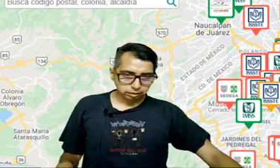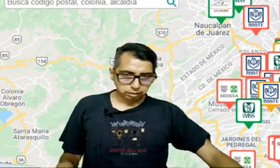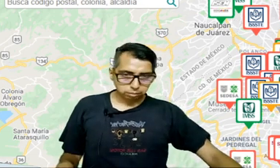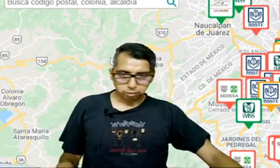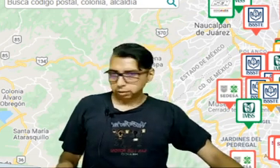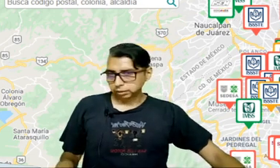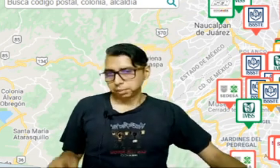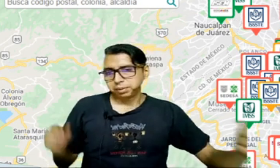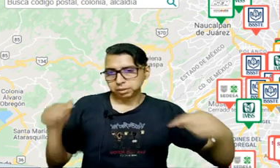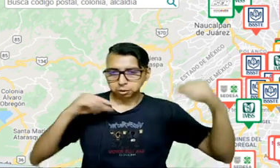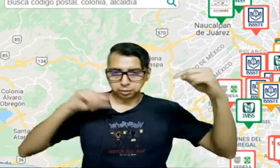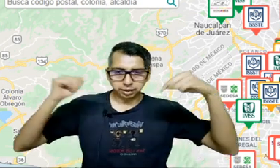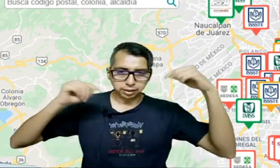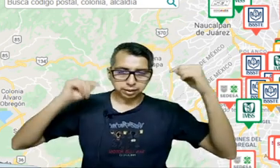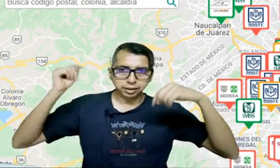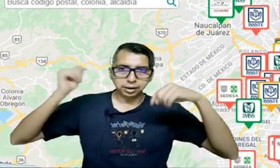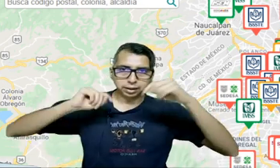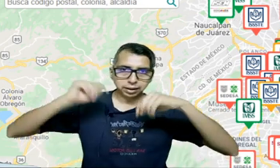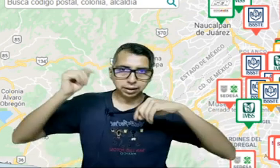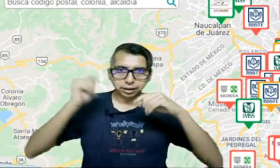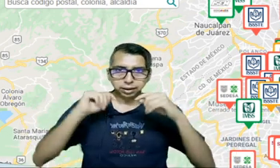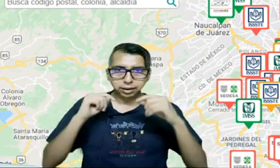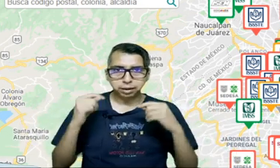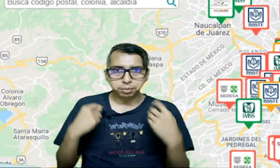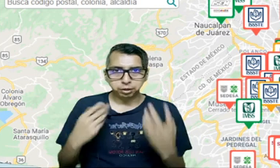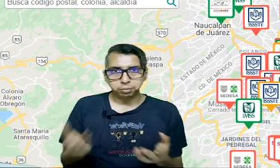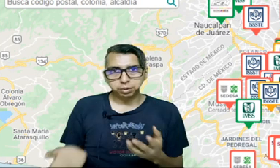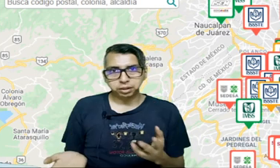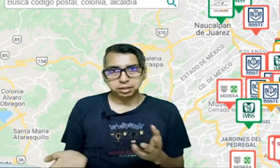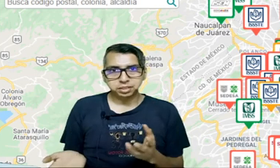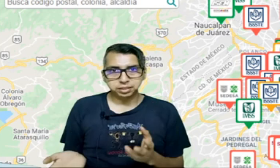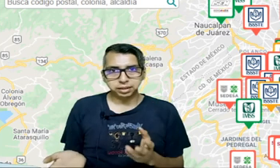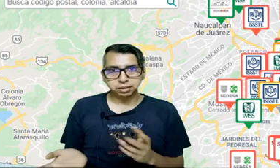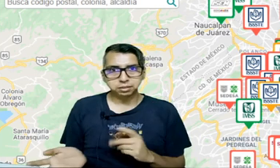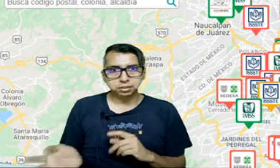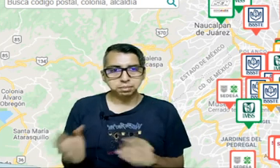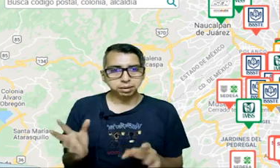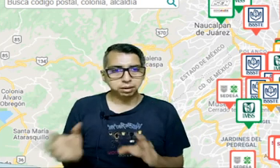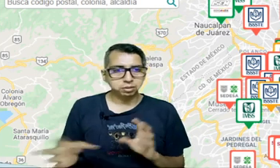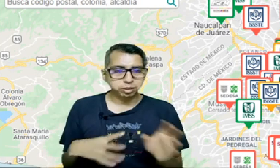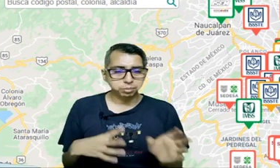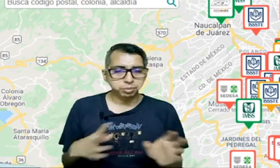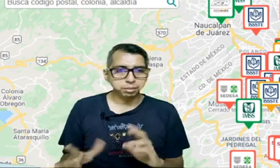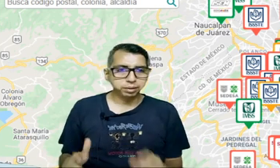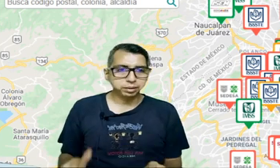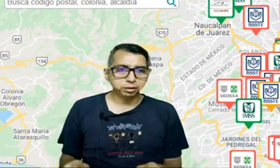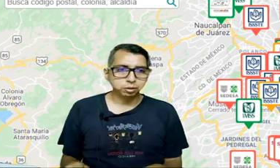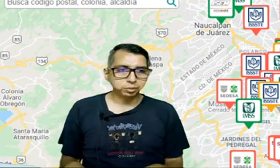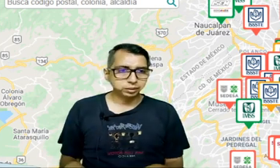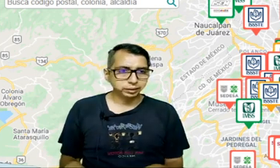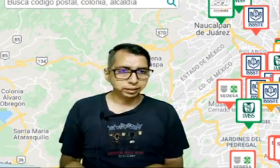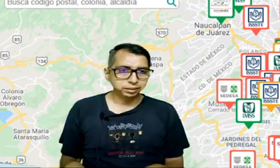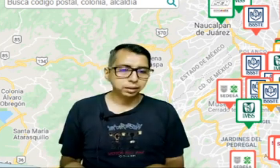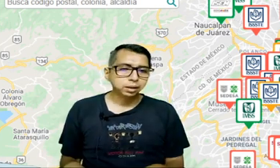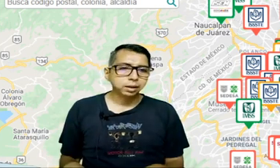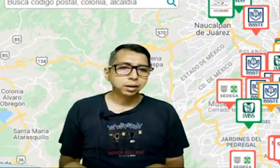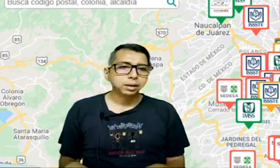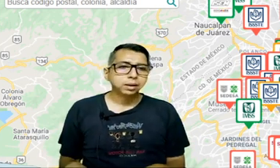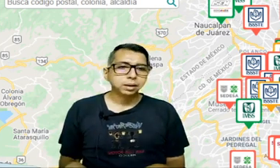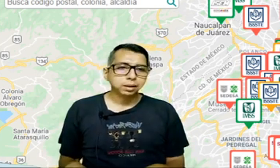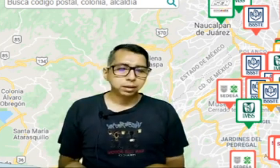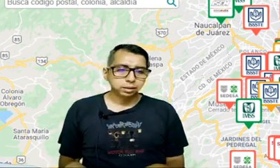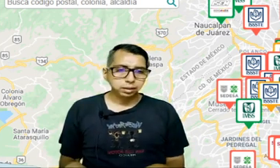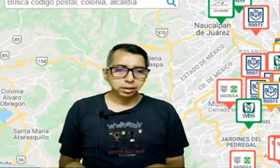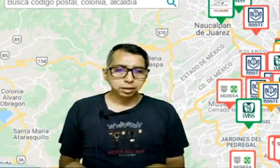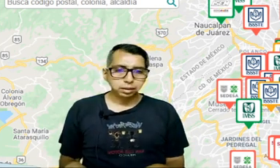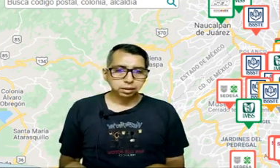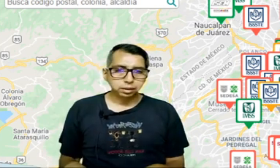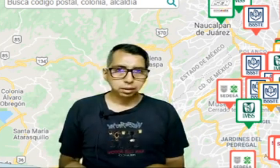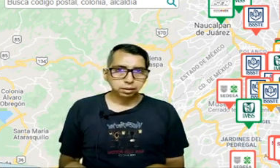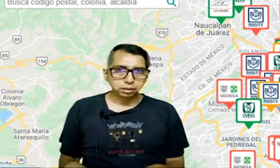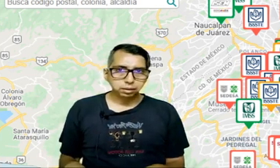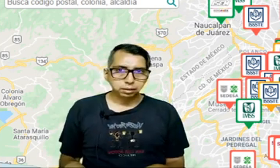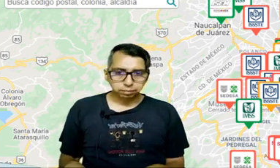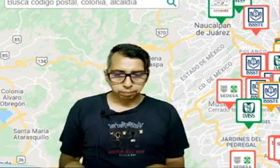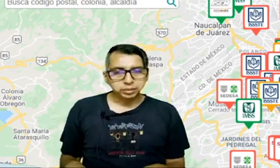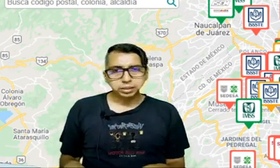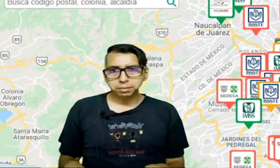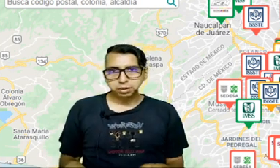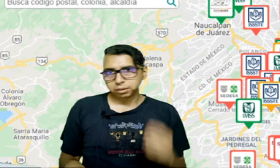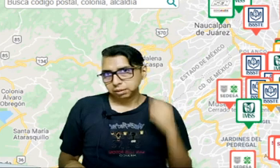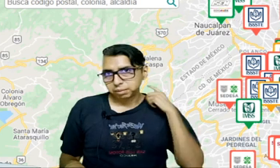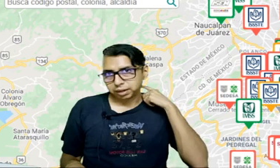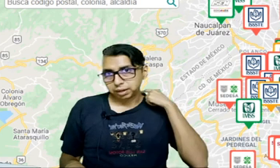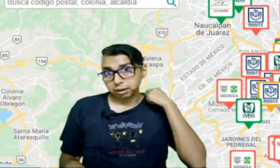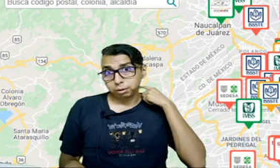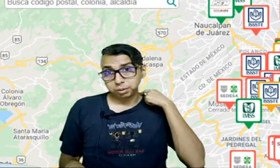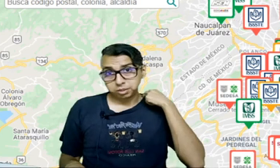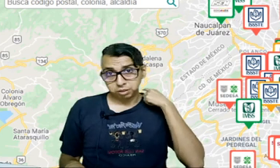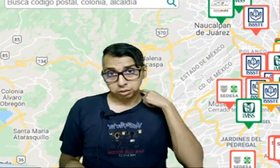así que bueno también se los va a dejar aquí la liga para que puedan checar los y verlos rápidamente como están ya